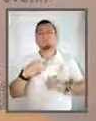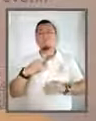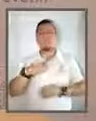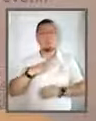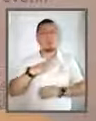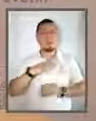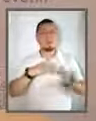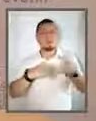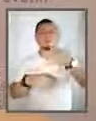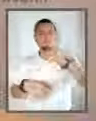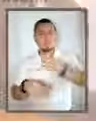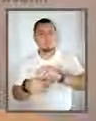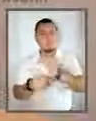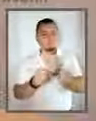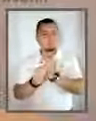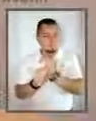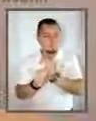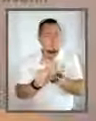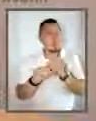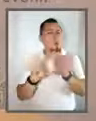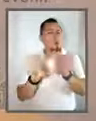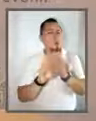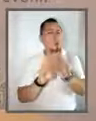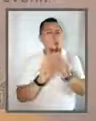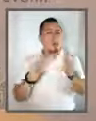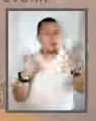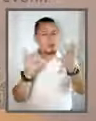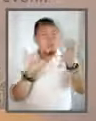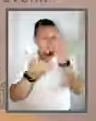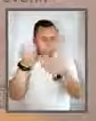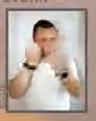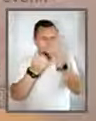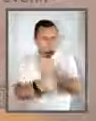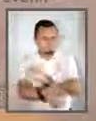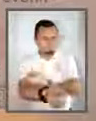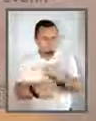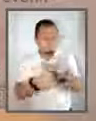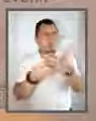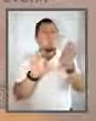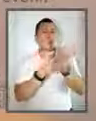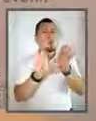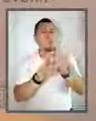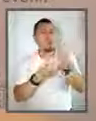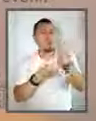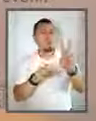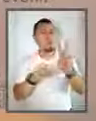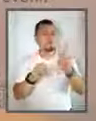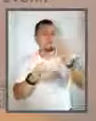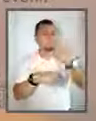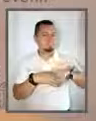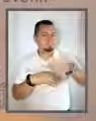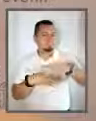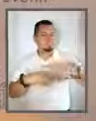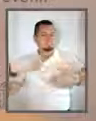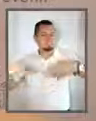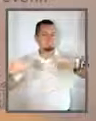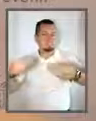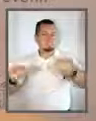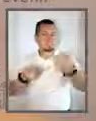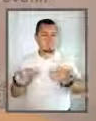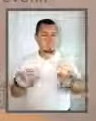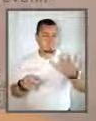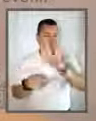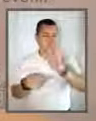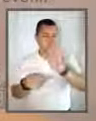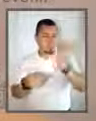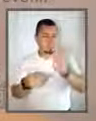una investigación sobre cómo se hacían las pruebas ante el riesgo que podría representar el hecho de que pudiera